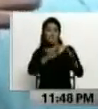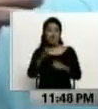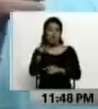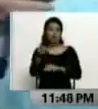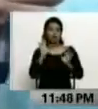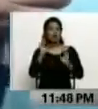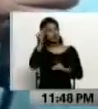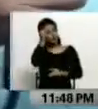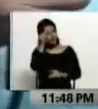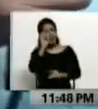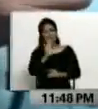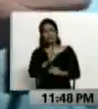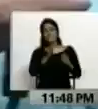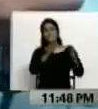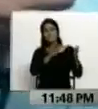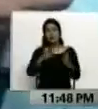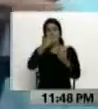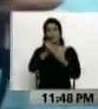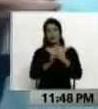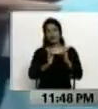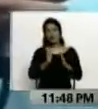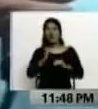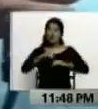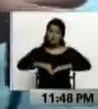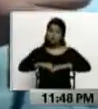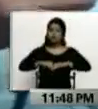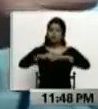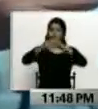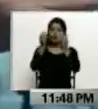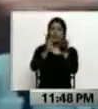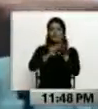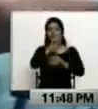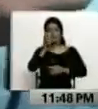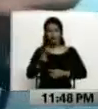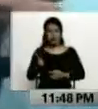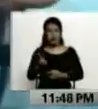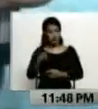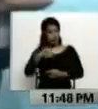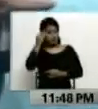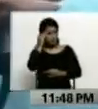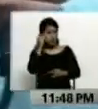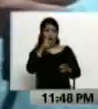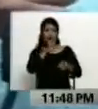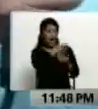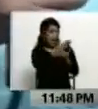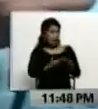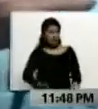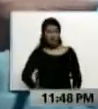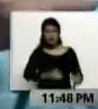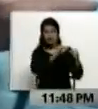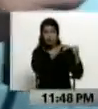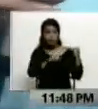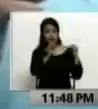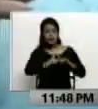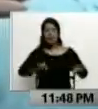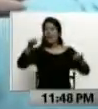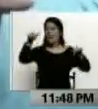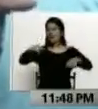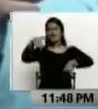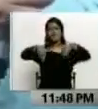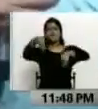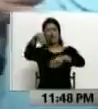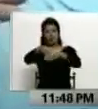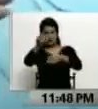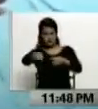los venezolanos Ese es el proyecto país Ese es el proyecto de reconstrucción nacional es el proyecto del que nadie ha hablado hasta ahora